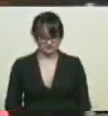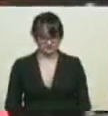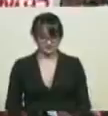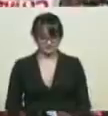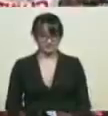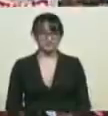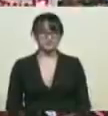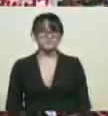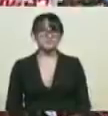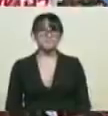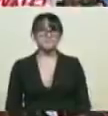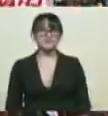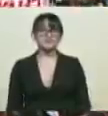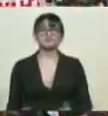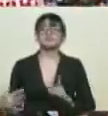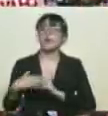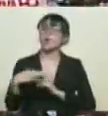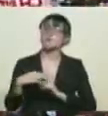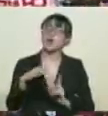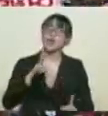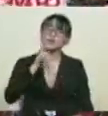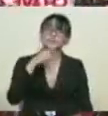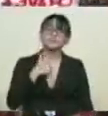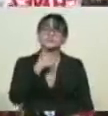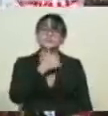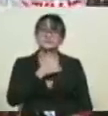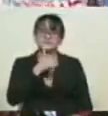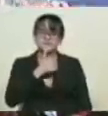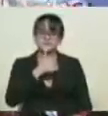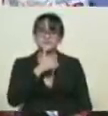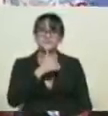Mira que me han tirado con todo.